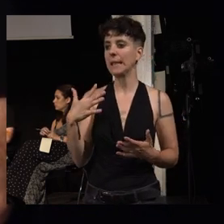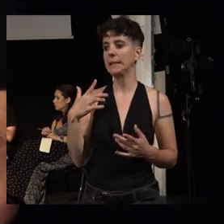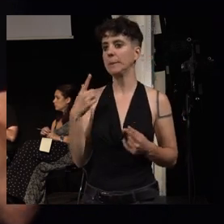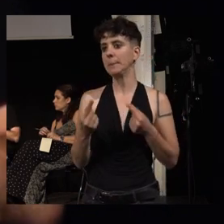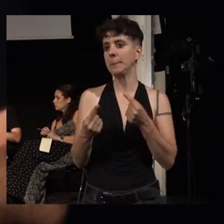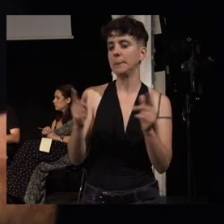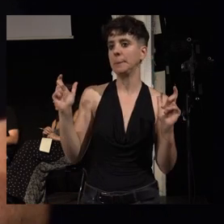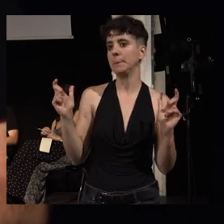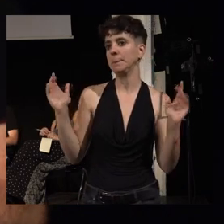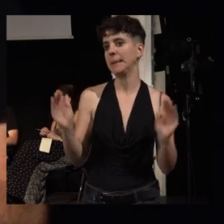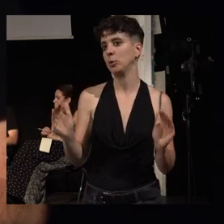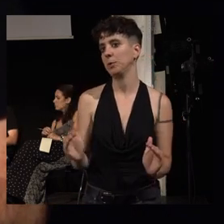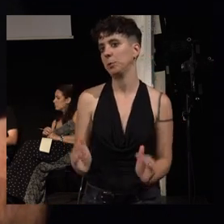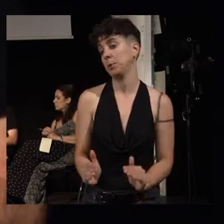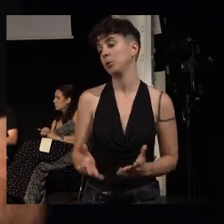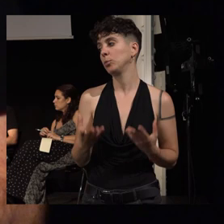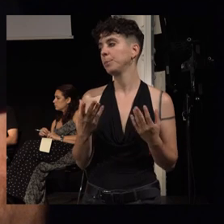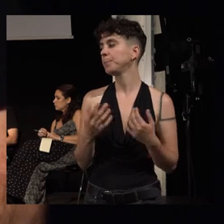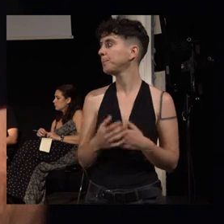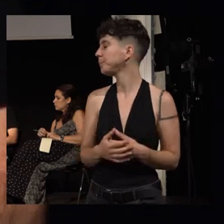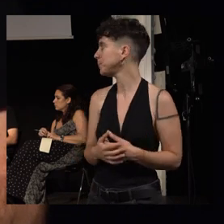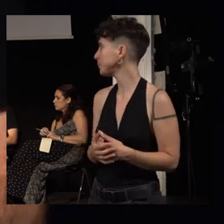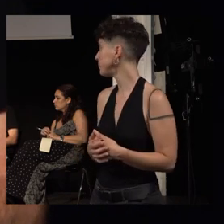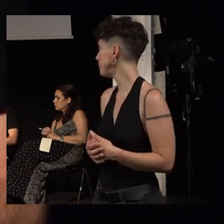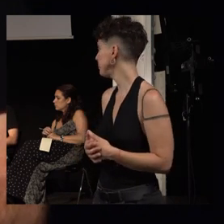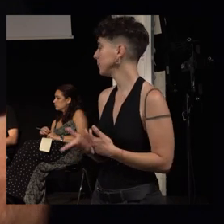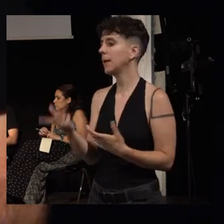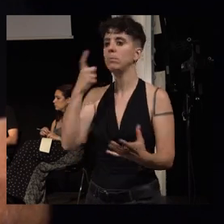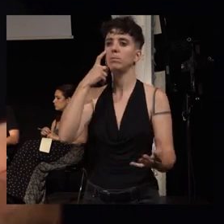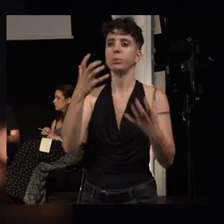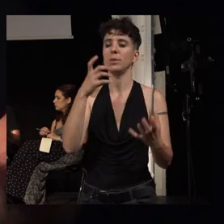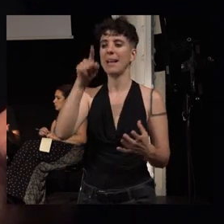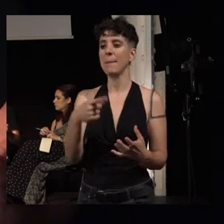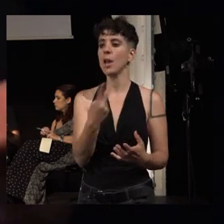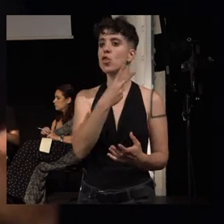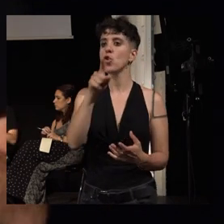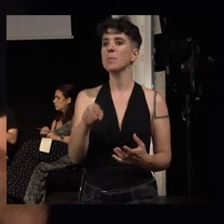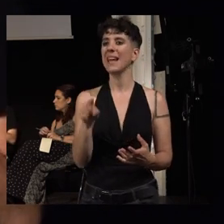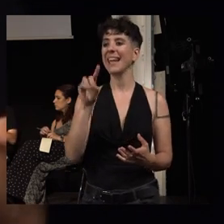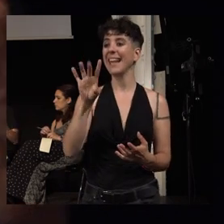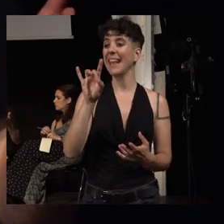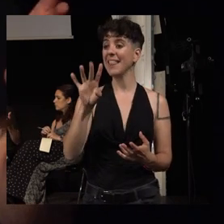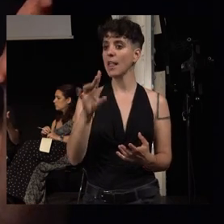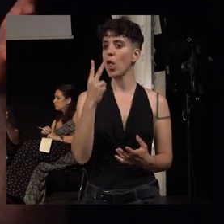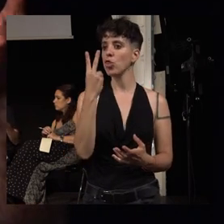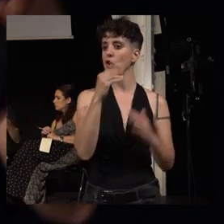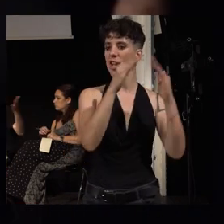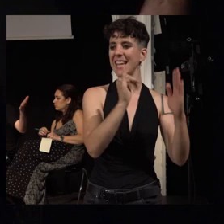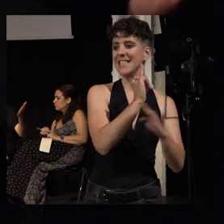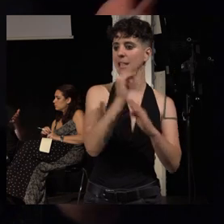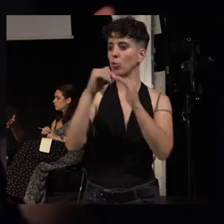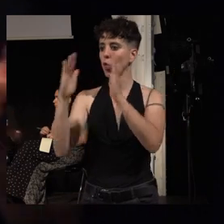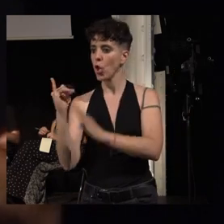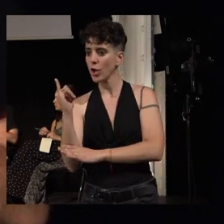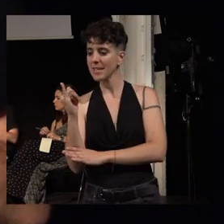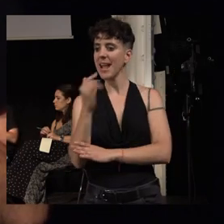que hemos perdido mucho, ¿no? Y destacar también, por ejemplo, que en el 2015 dos instituciones como el Ayuntamiento